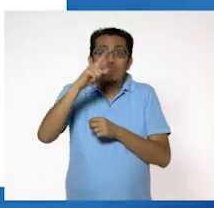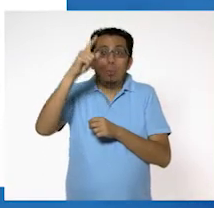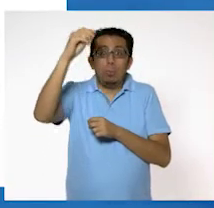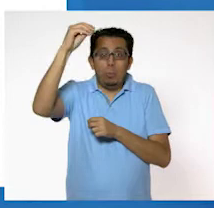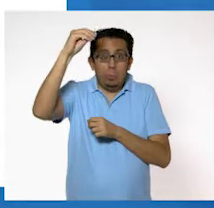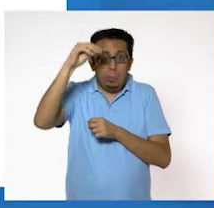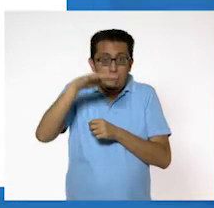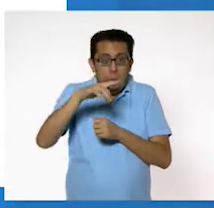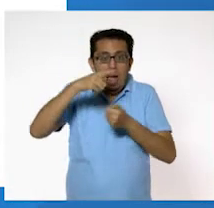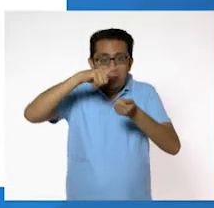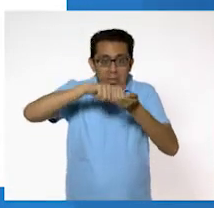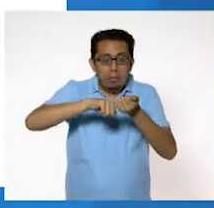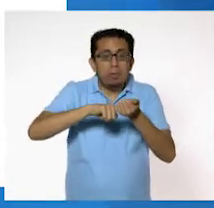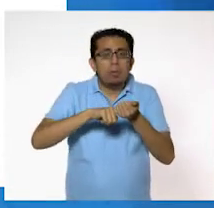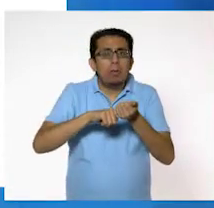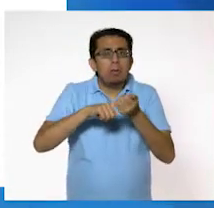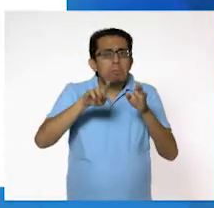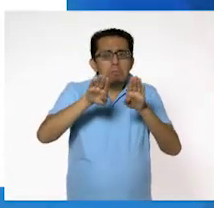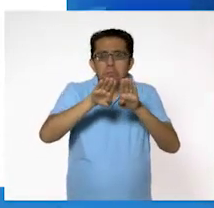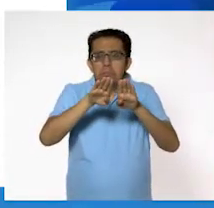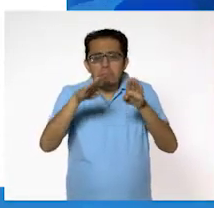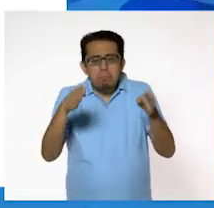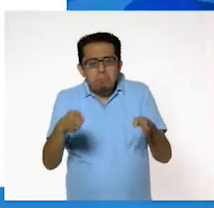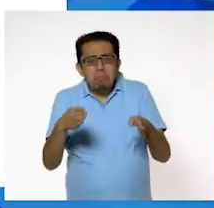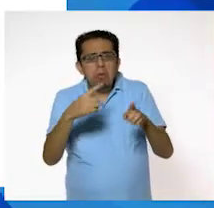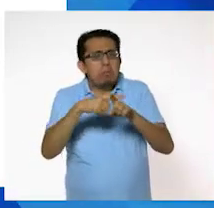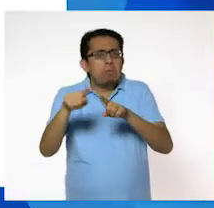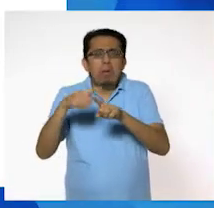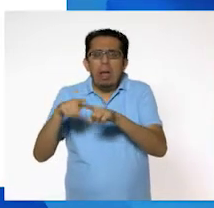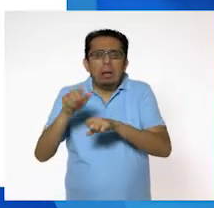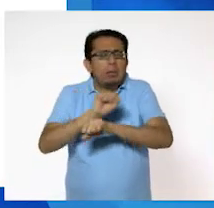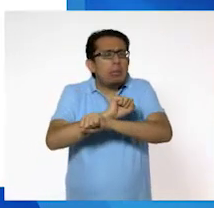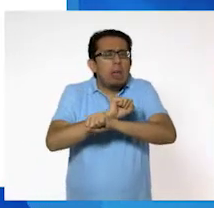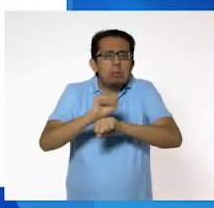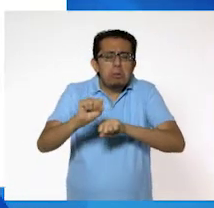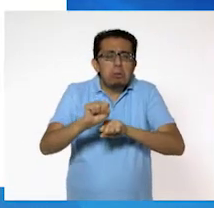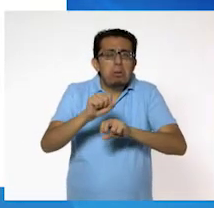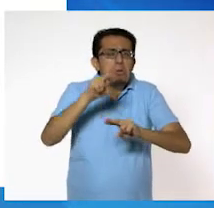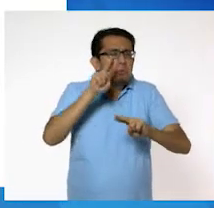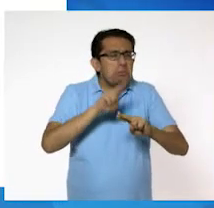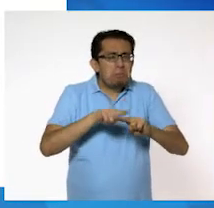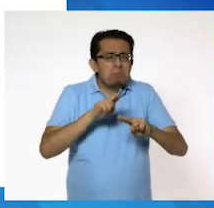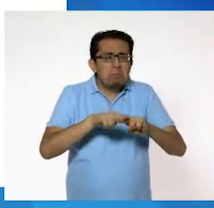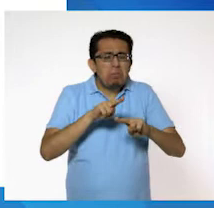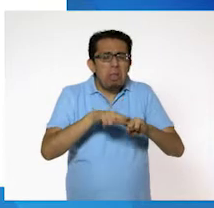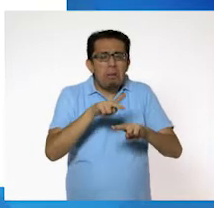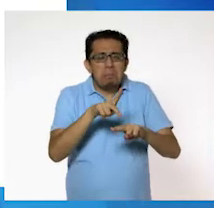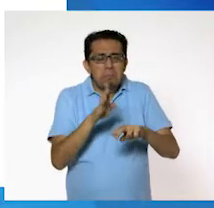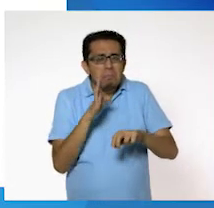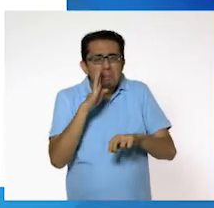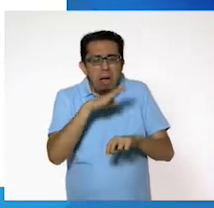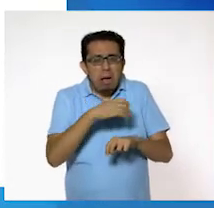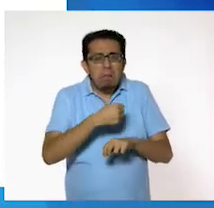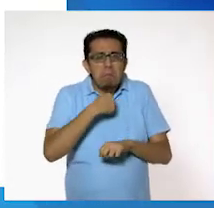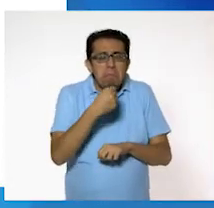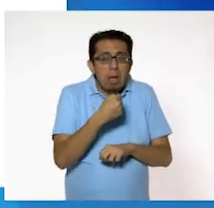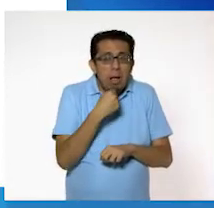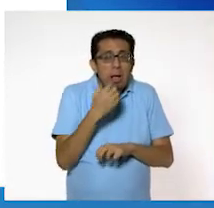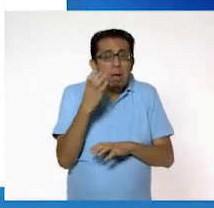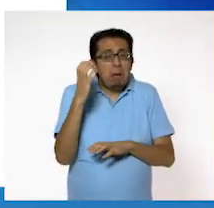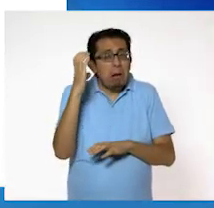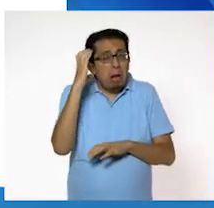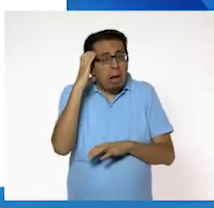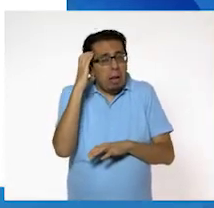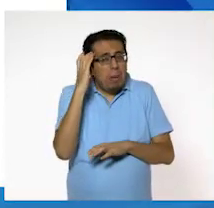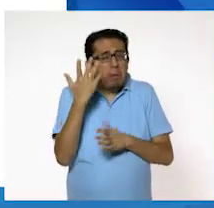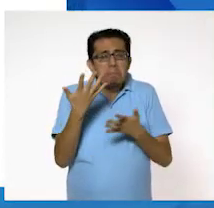El mobiliario no podía ser más sencillo. Una silla en mal estado, una cama no muy buena